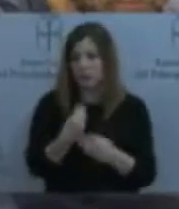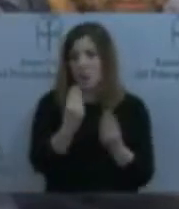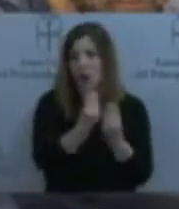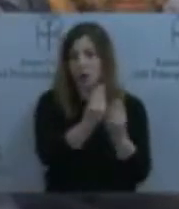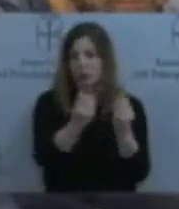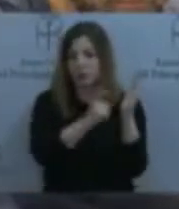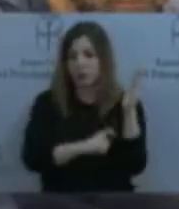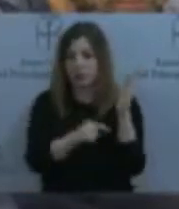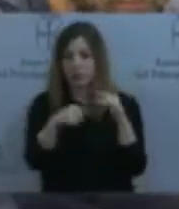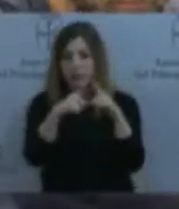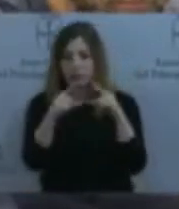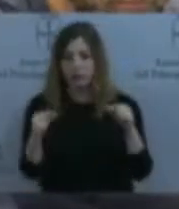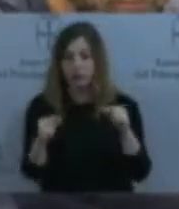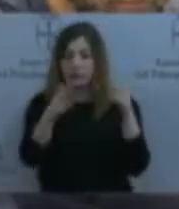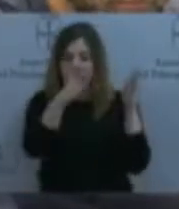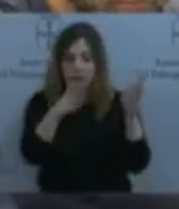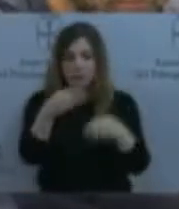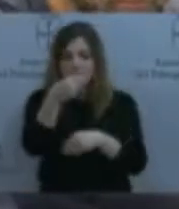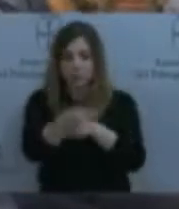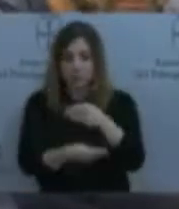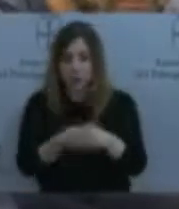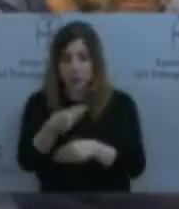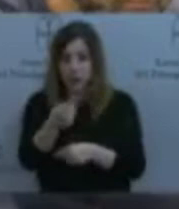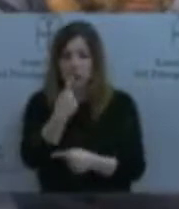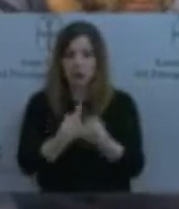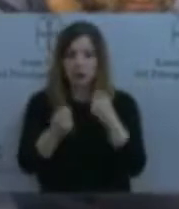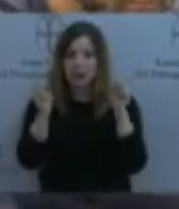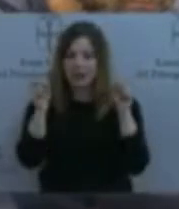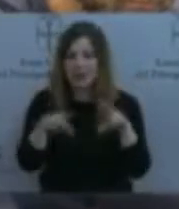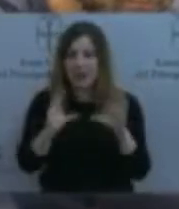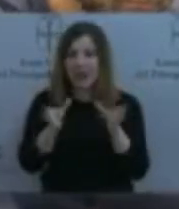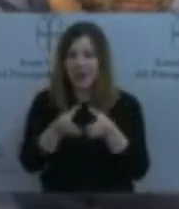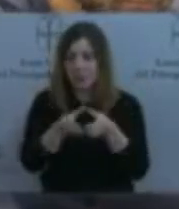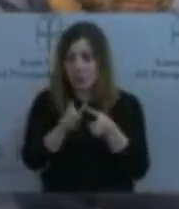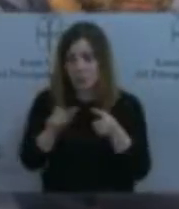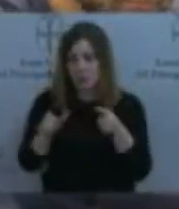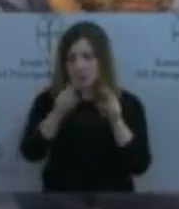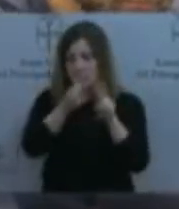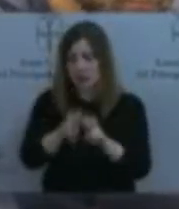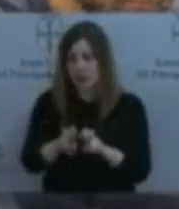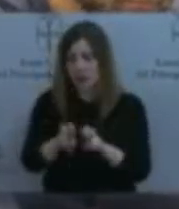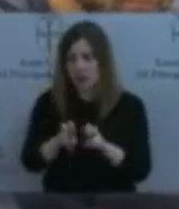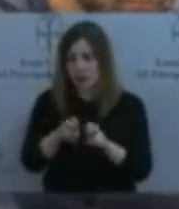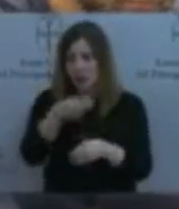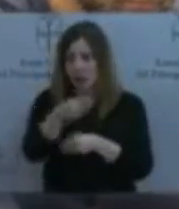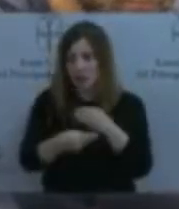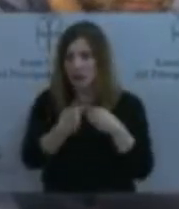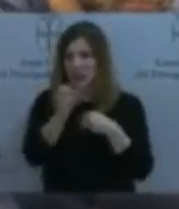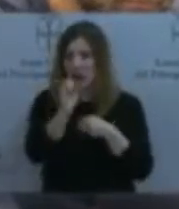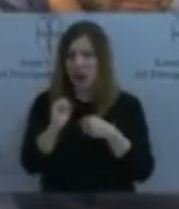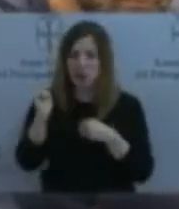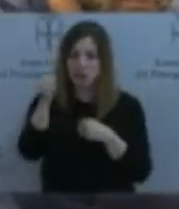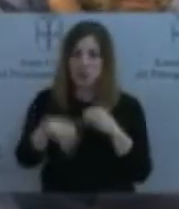hacen sin consultar con el equipo de investigadores que han desarrollado su función allí durante más de 20 años. Lo que ocurre es